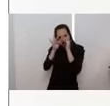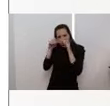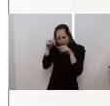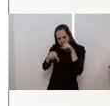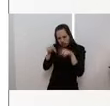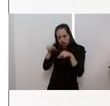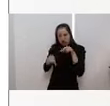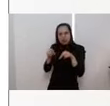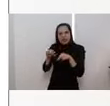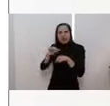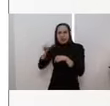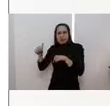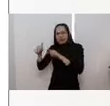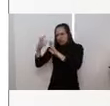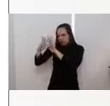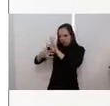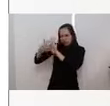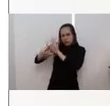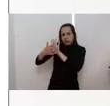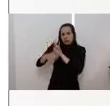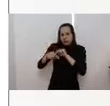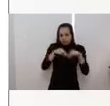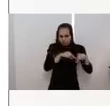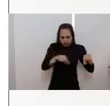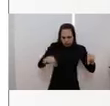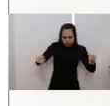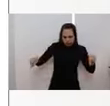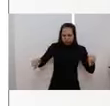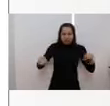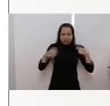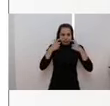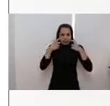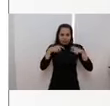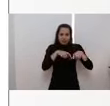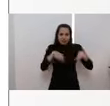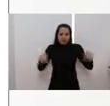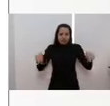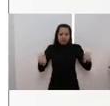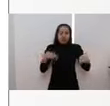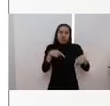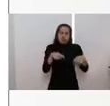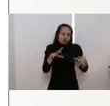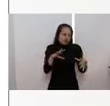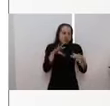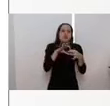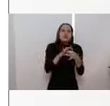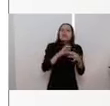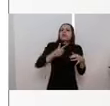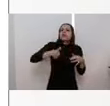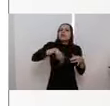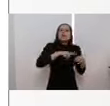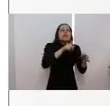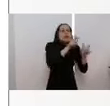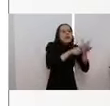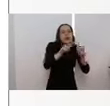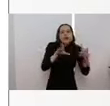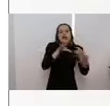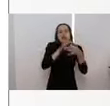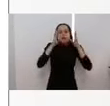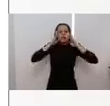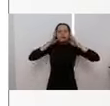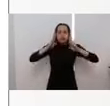con esta infraestructura es que tenemos nosotros una capacidad instalada asociada a nuestro personal para poder brindar la atención